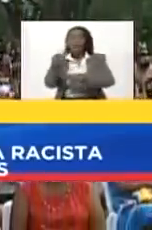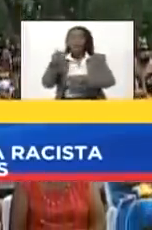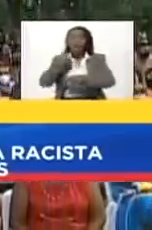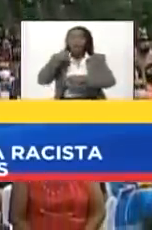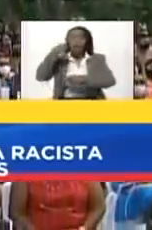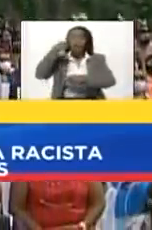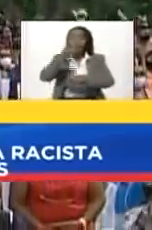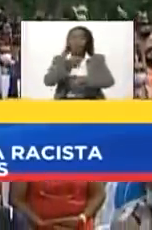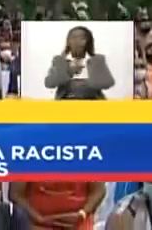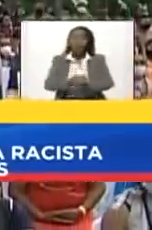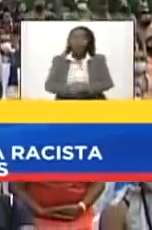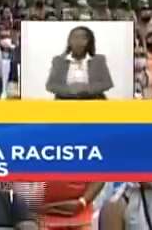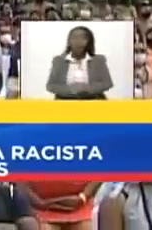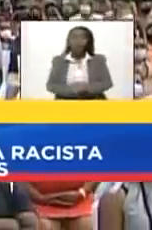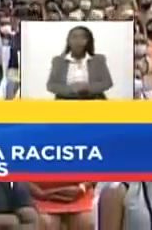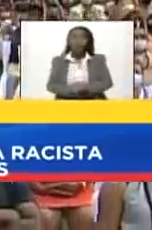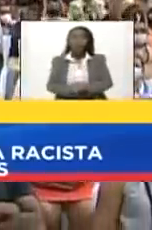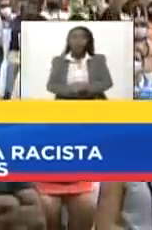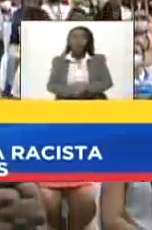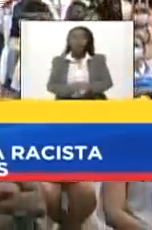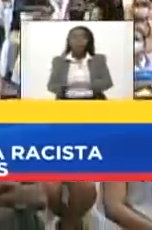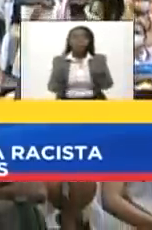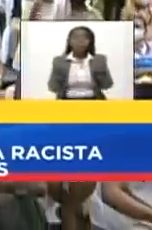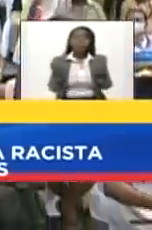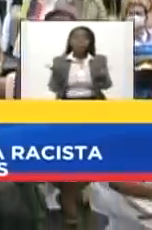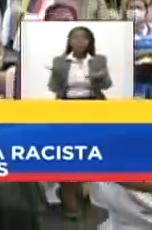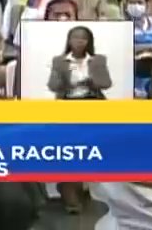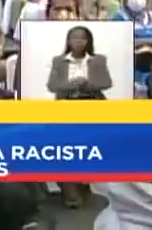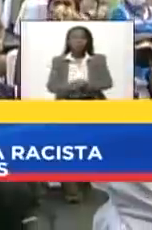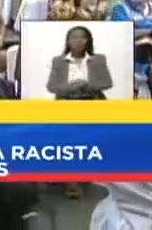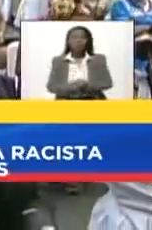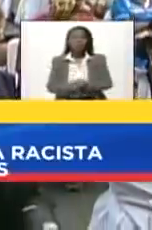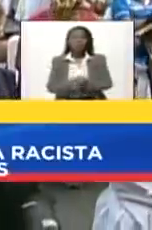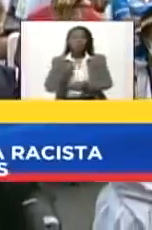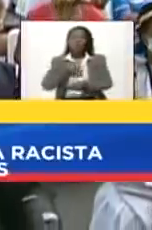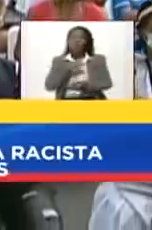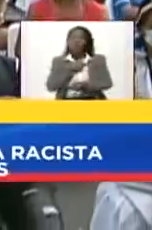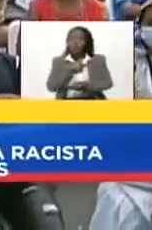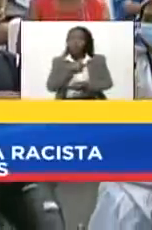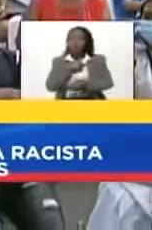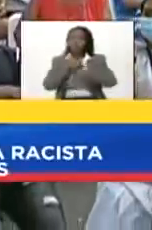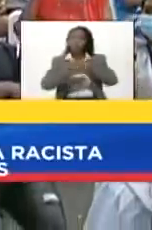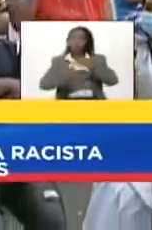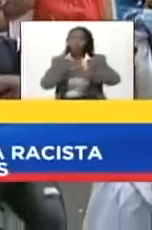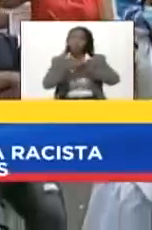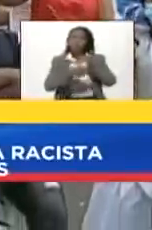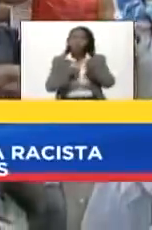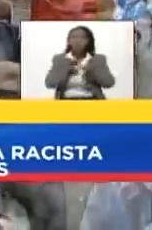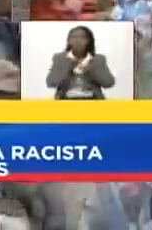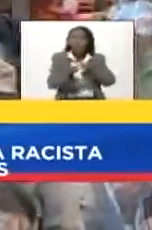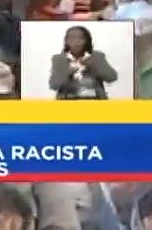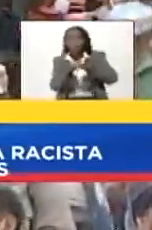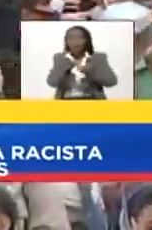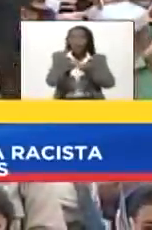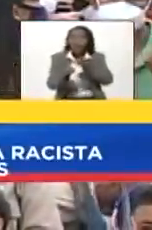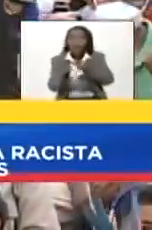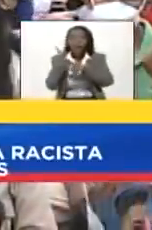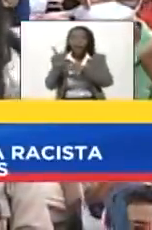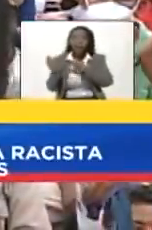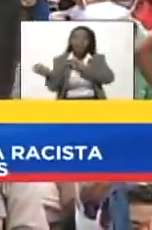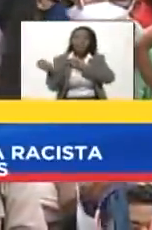anuncio, para que demos pasos. Estos debates son